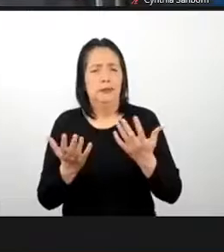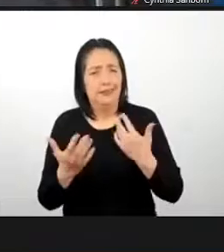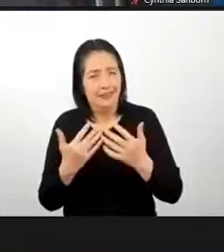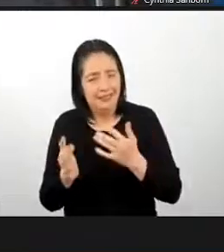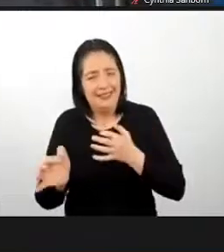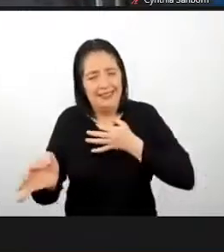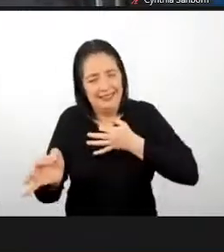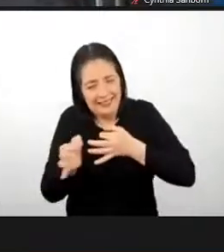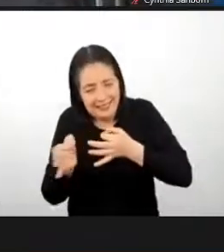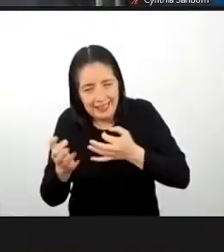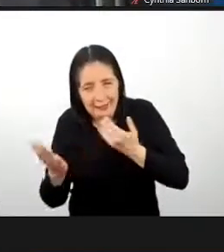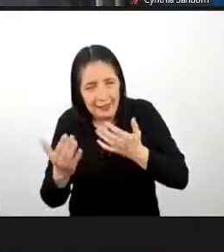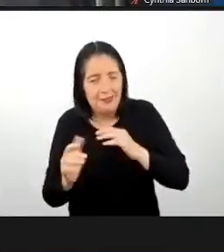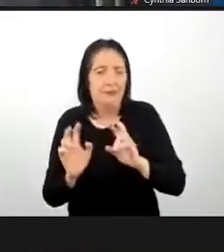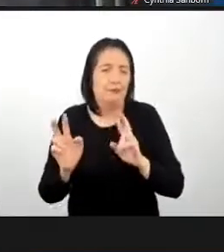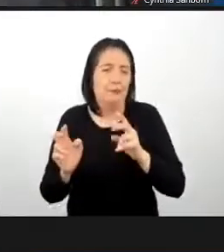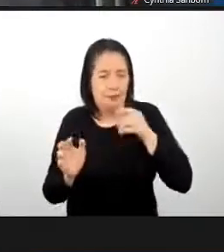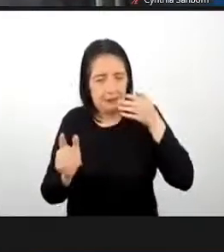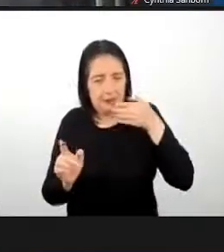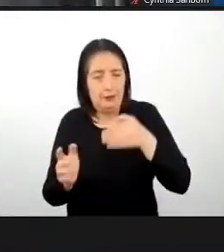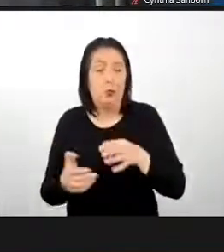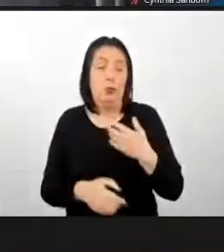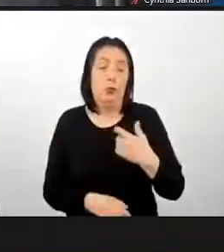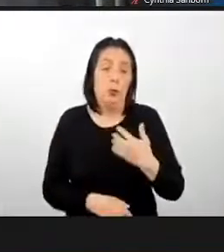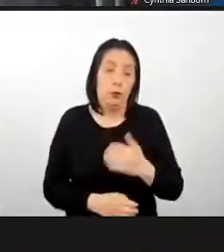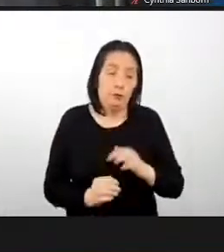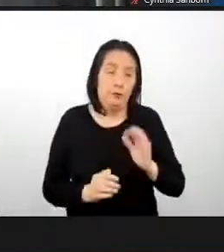aterrizar un poco después de